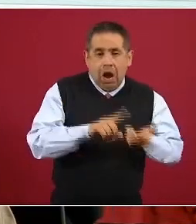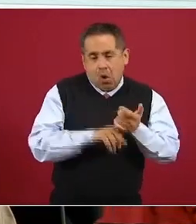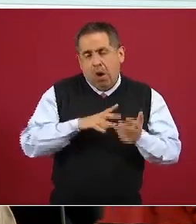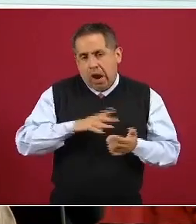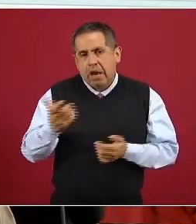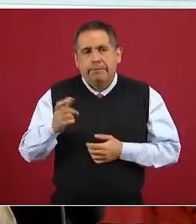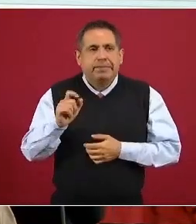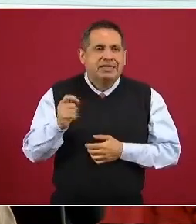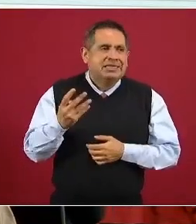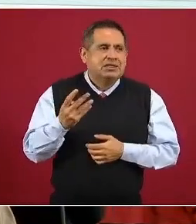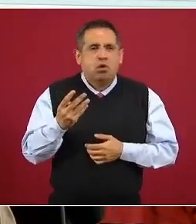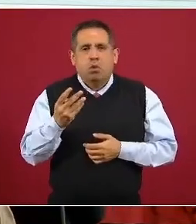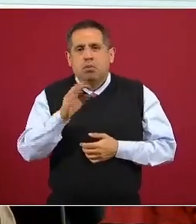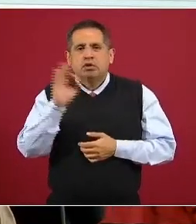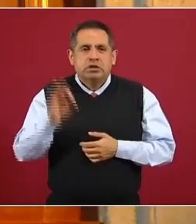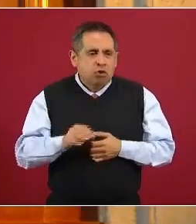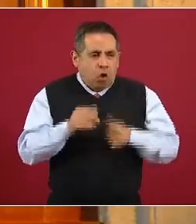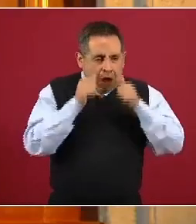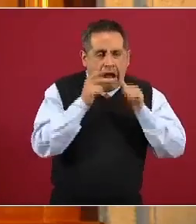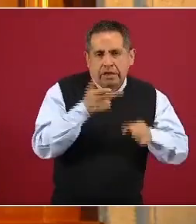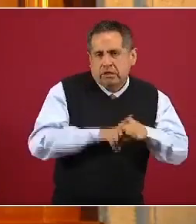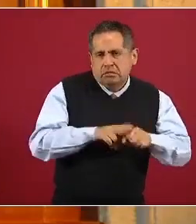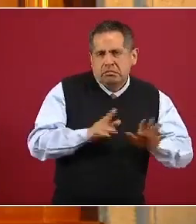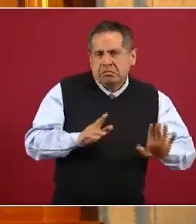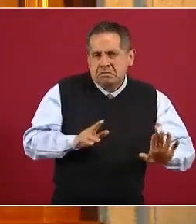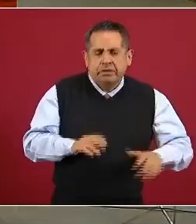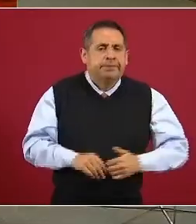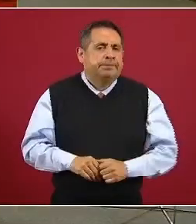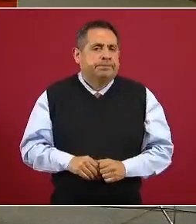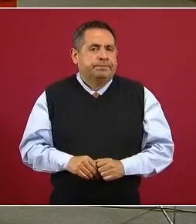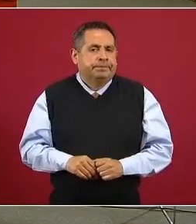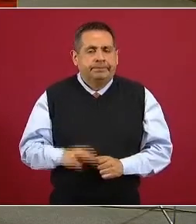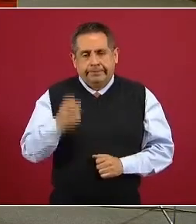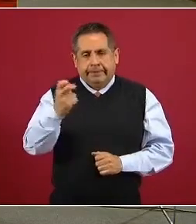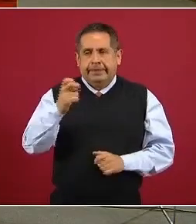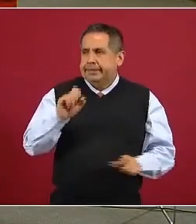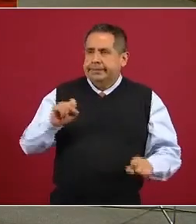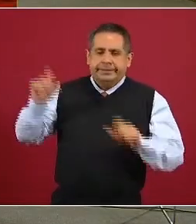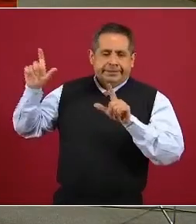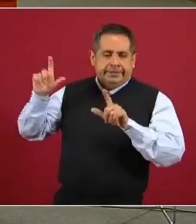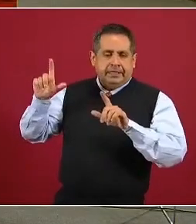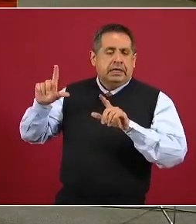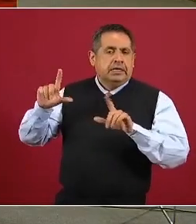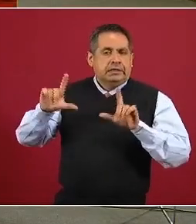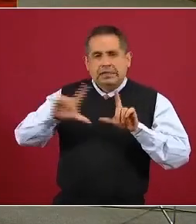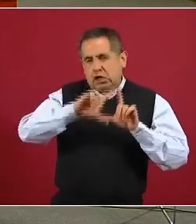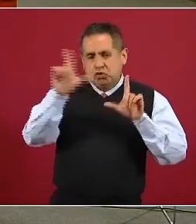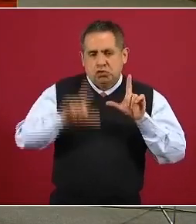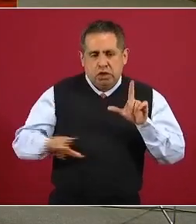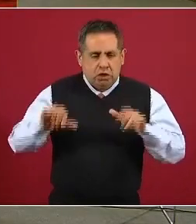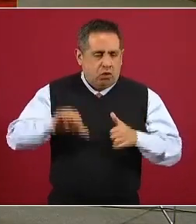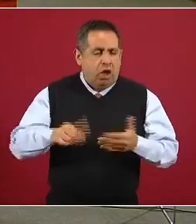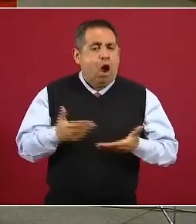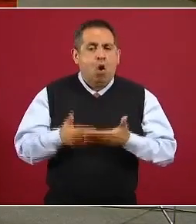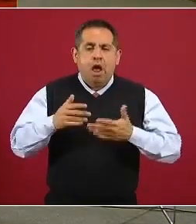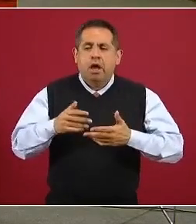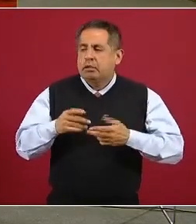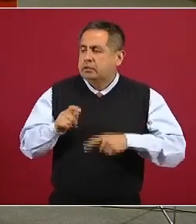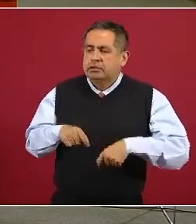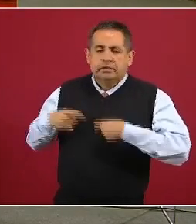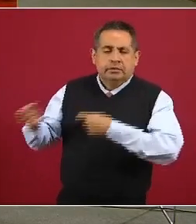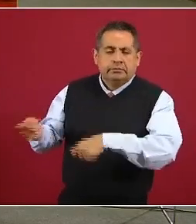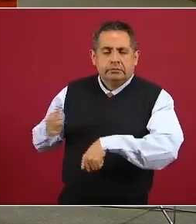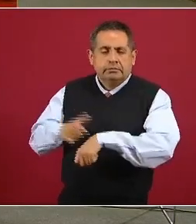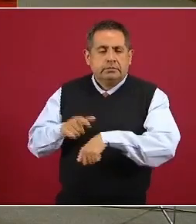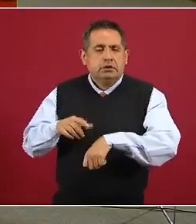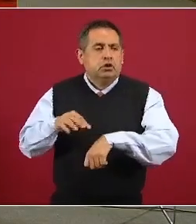encuentran hospitalizadas. Entonces, bueno, ese es el escenario nacional para el día de hoy, y ahora vamos a darle el